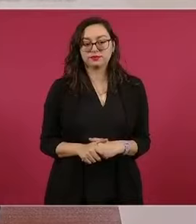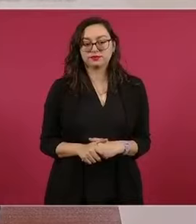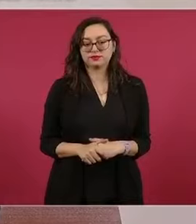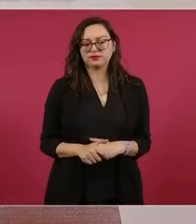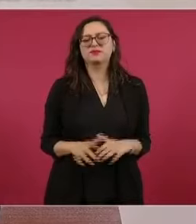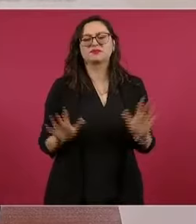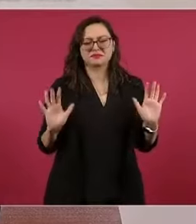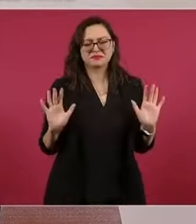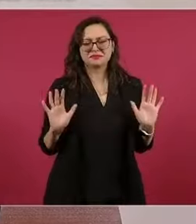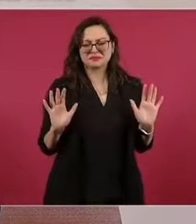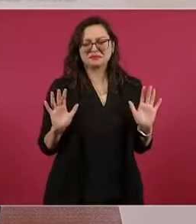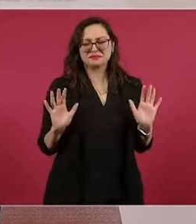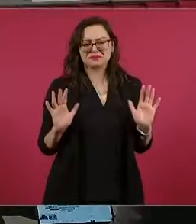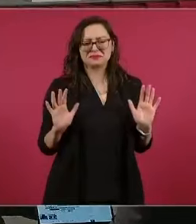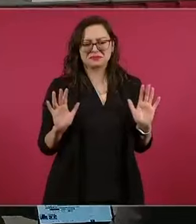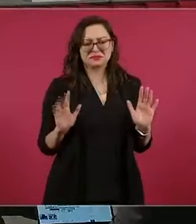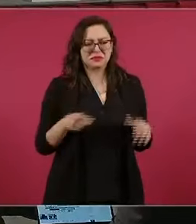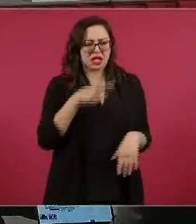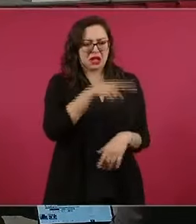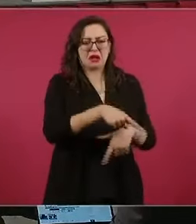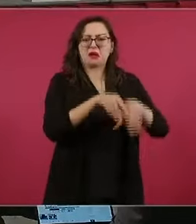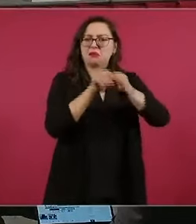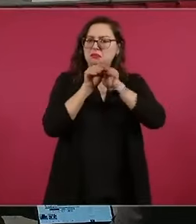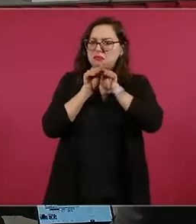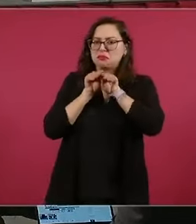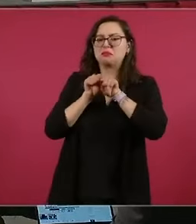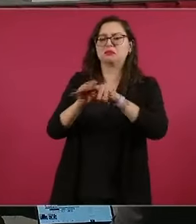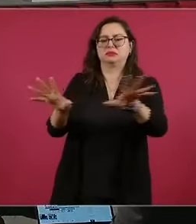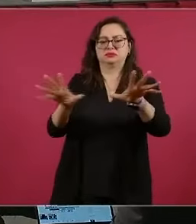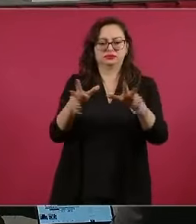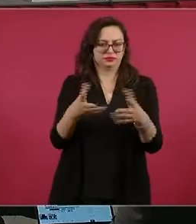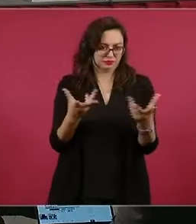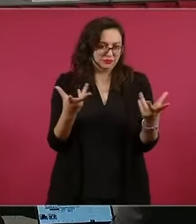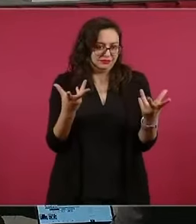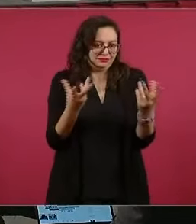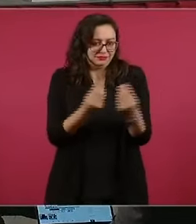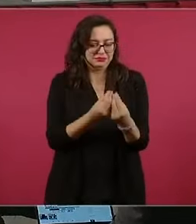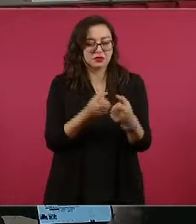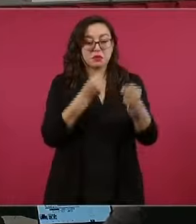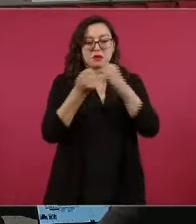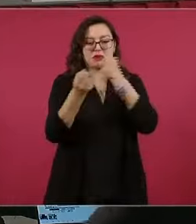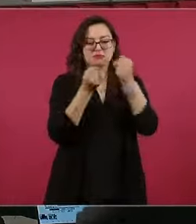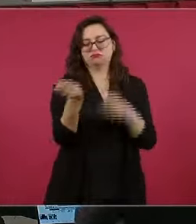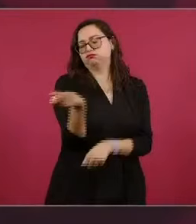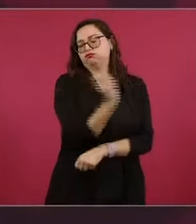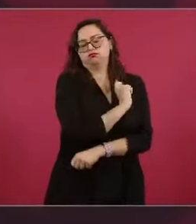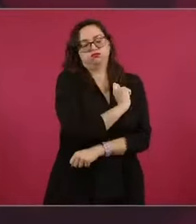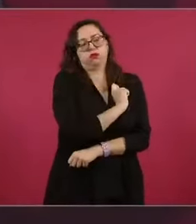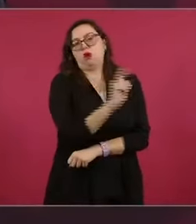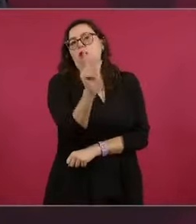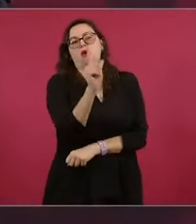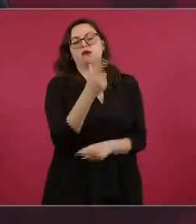Por eso, ProPublica con el periodista más famoso del mundo. Sí,